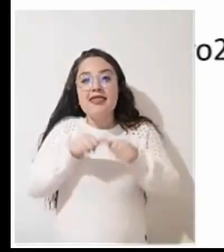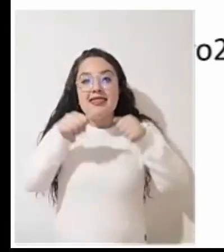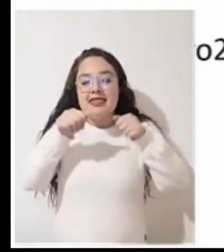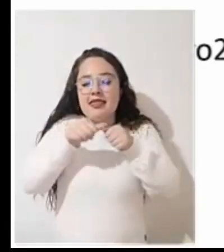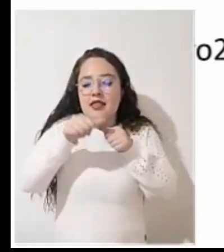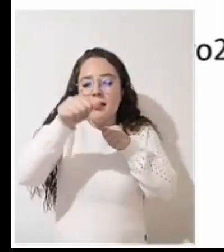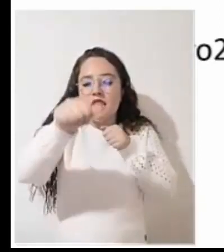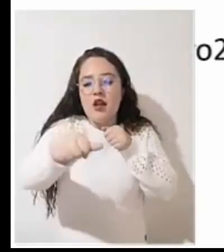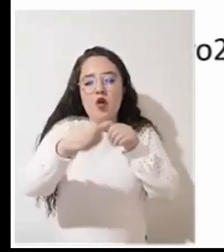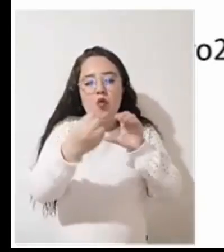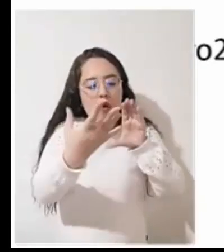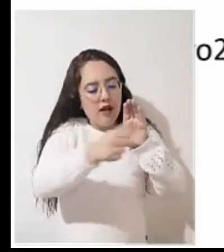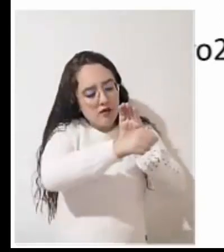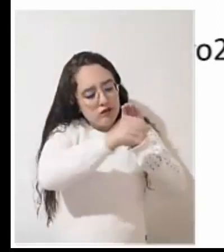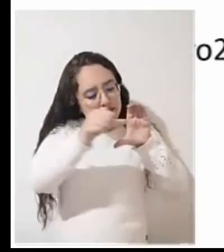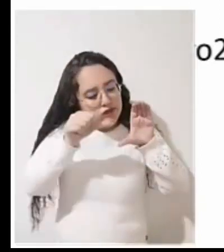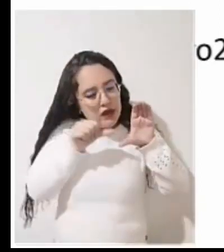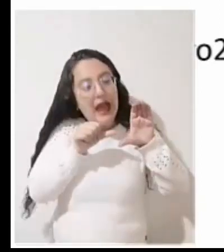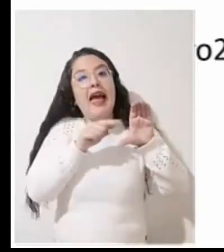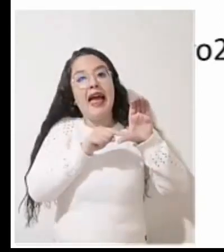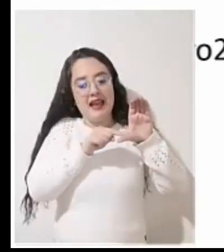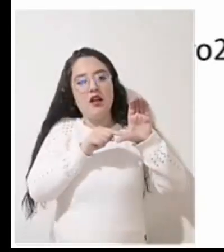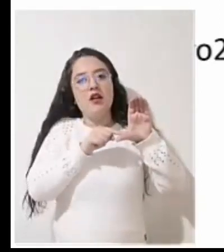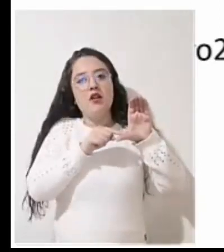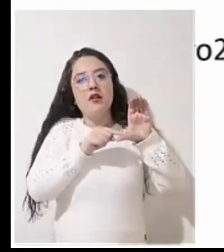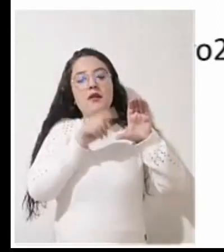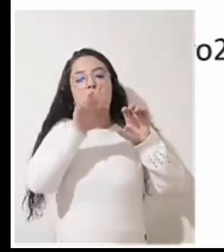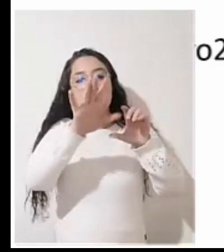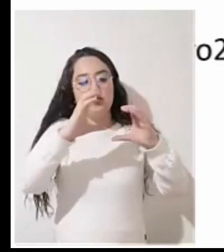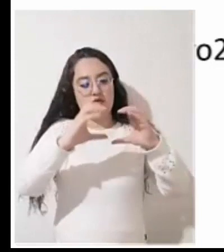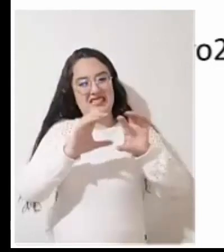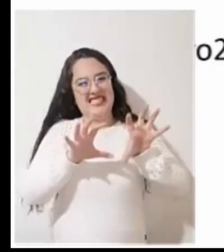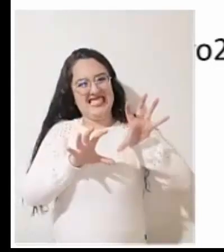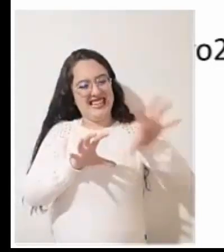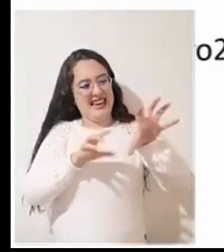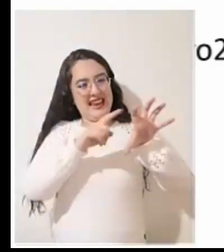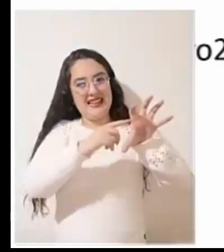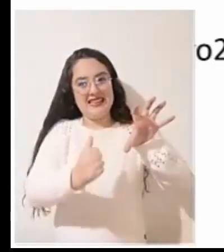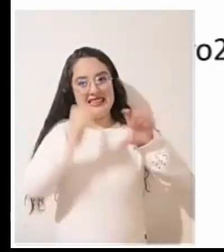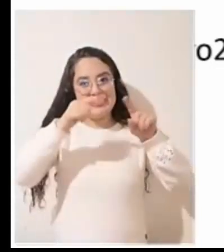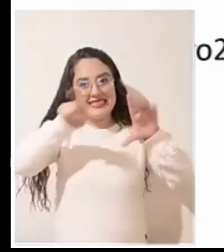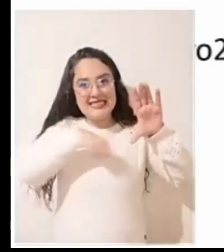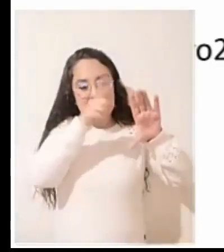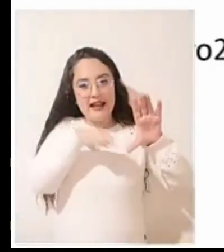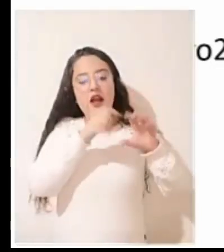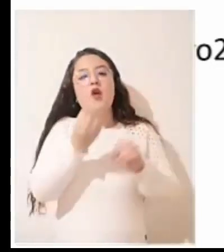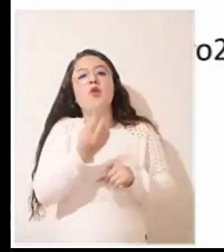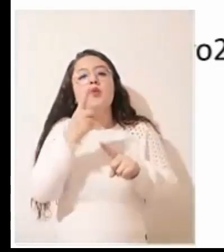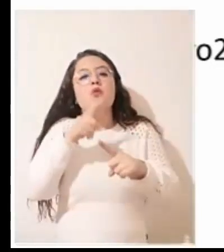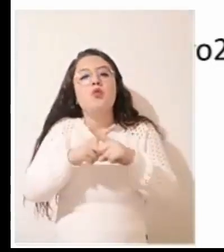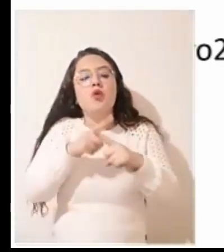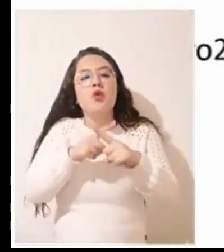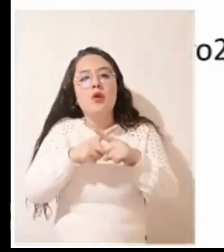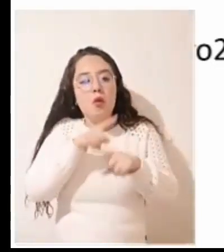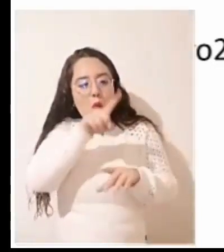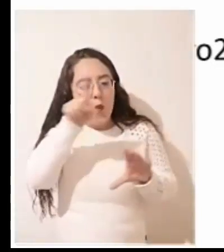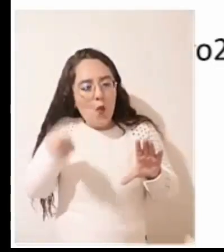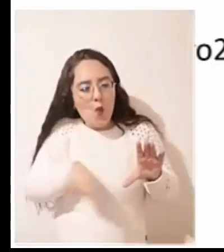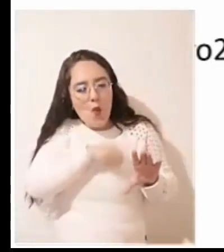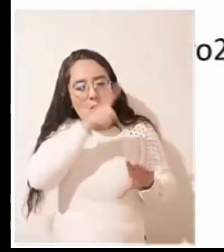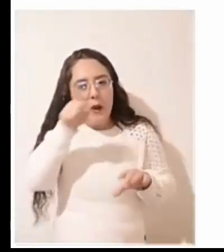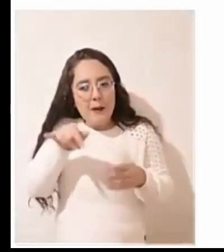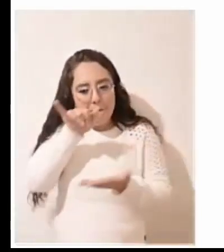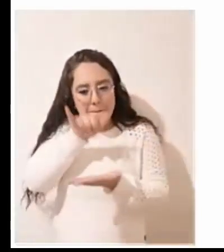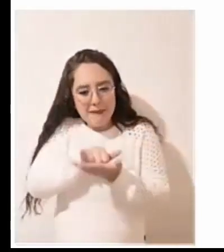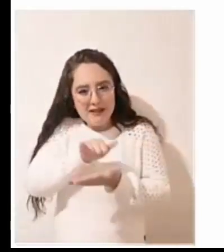la distancia que hay pasando por el centro de extremo a extremo del piñón grande, multiplicado por el número de vueltas que daría ese